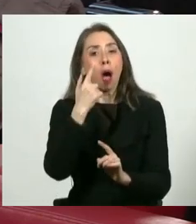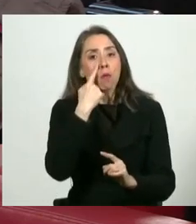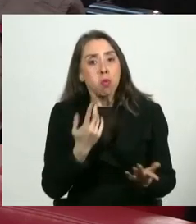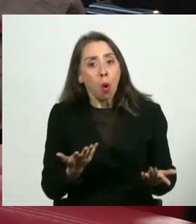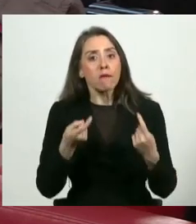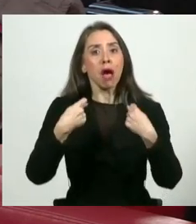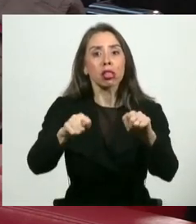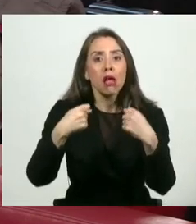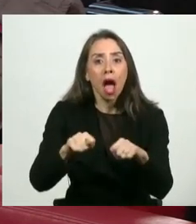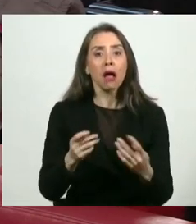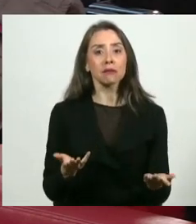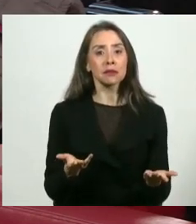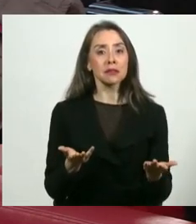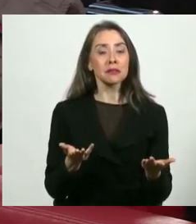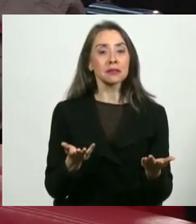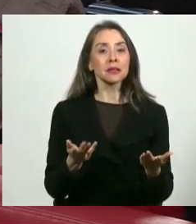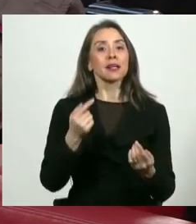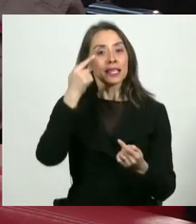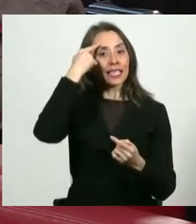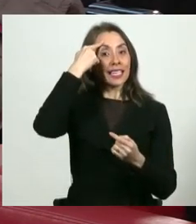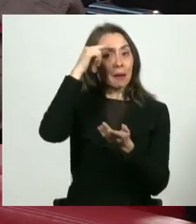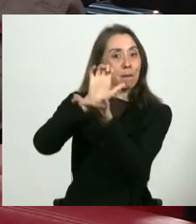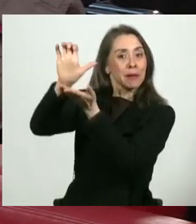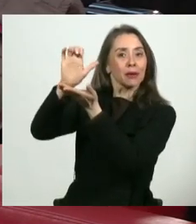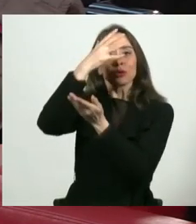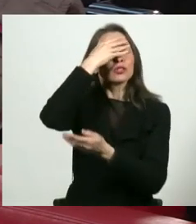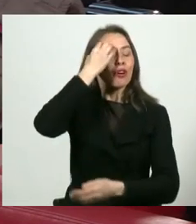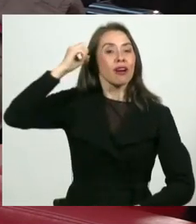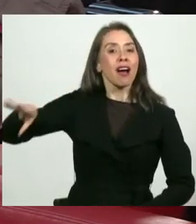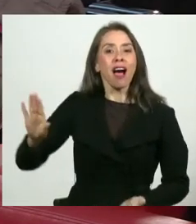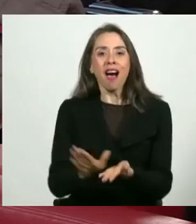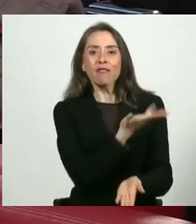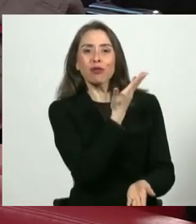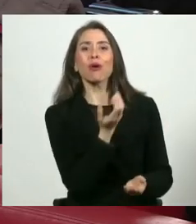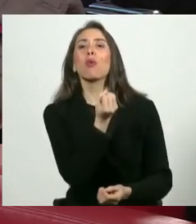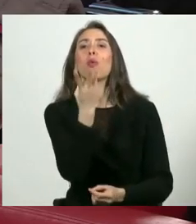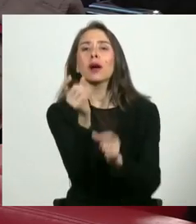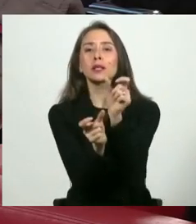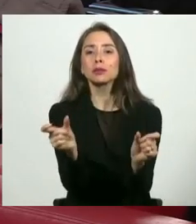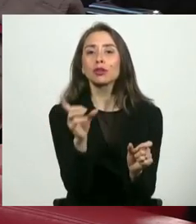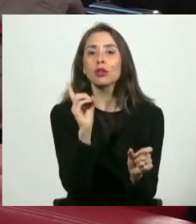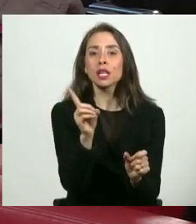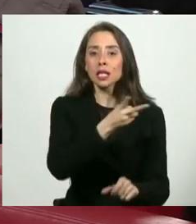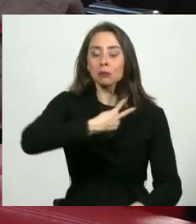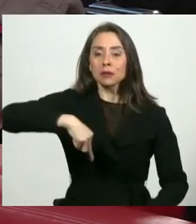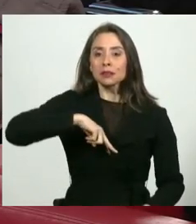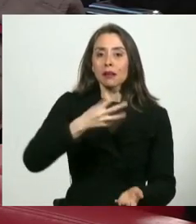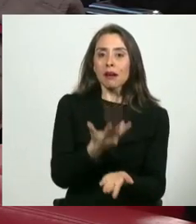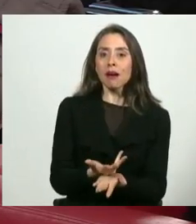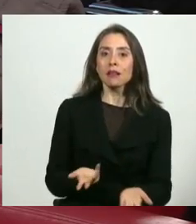intentémoslo y dejemos el prejuicio fuera. ¿Cuántas personas con discapacidad somos?